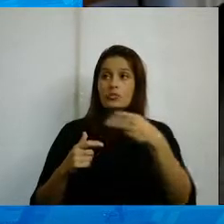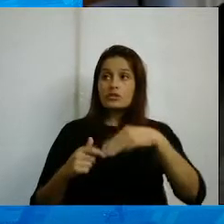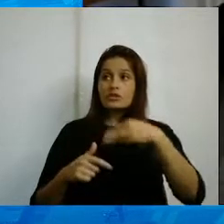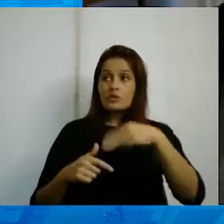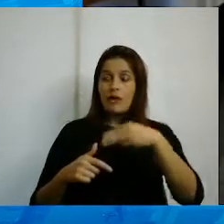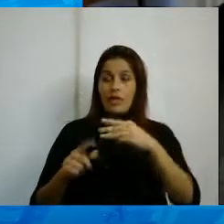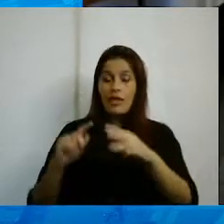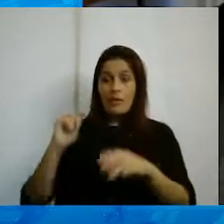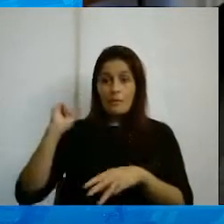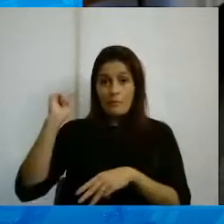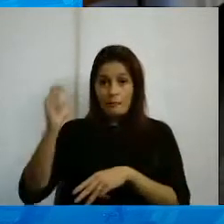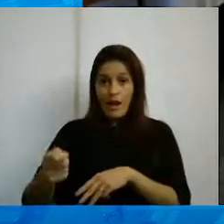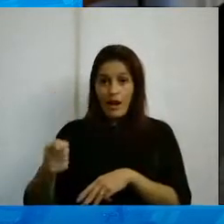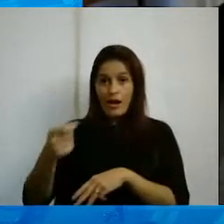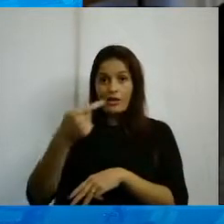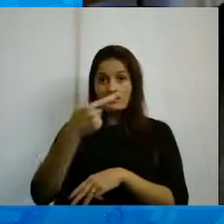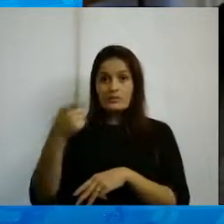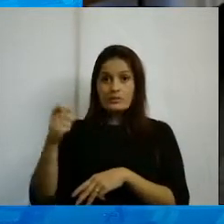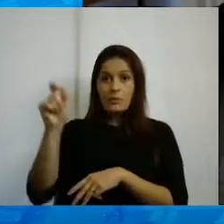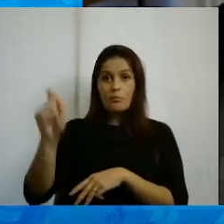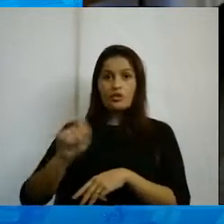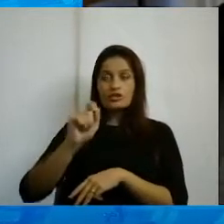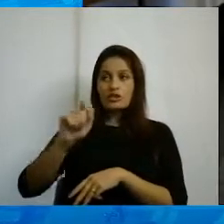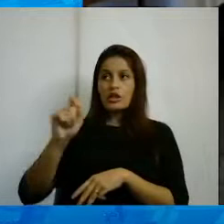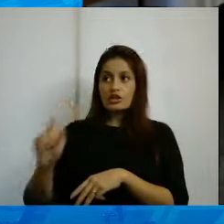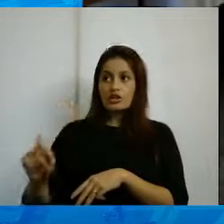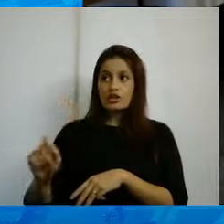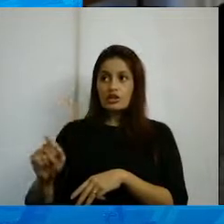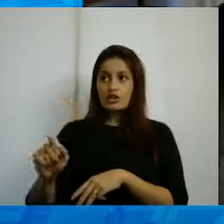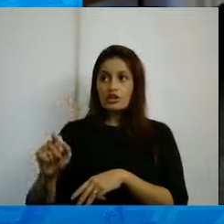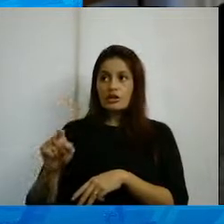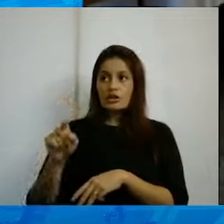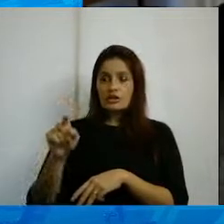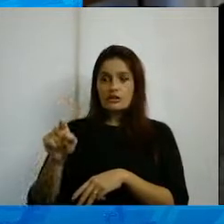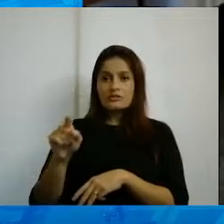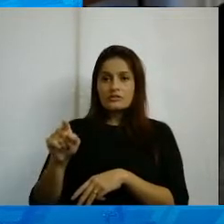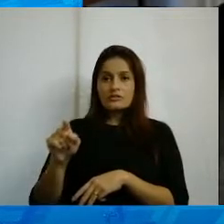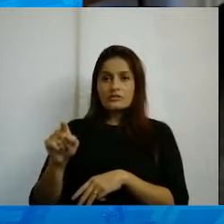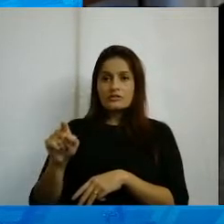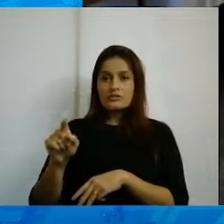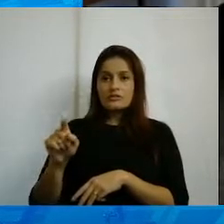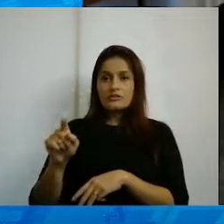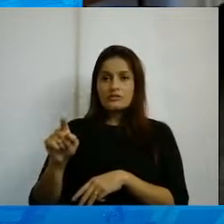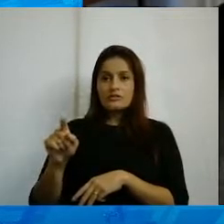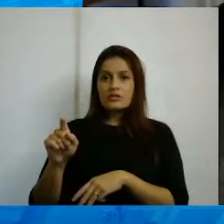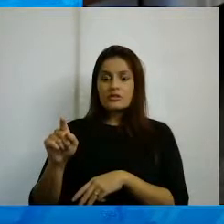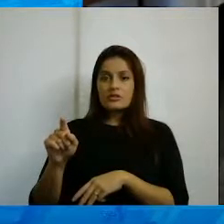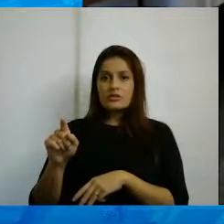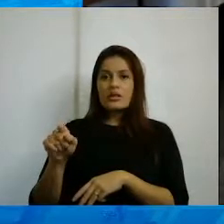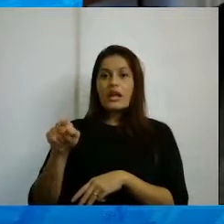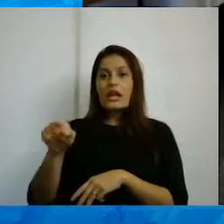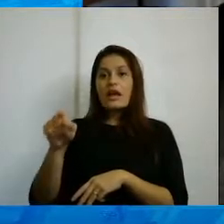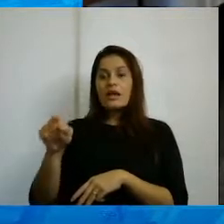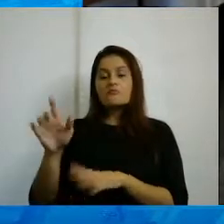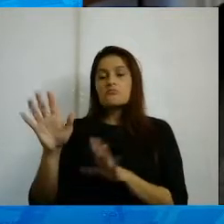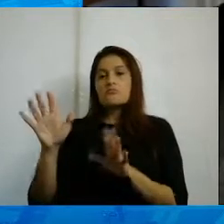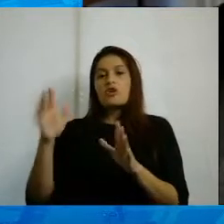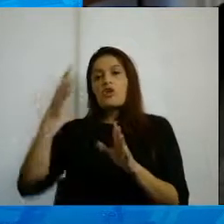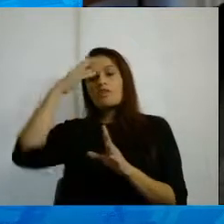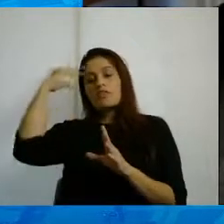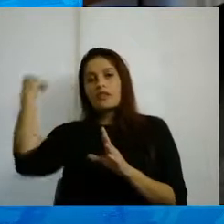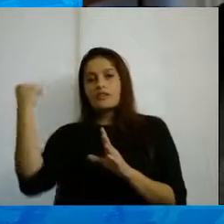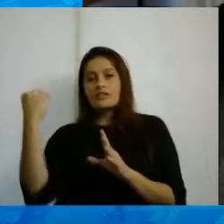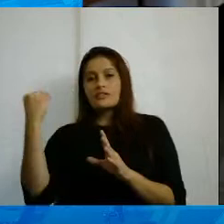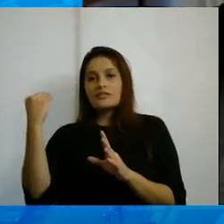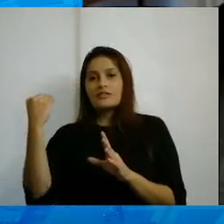le paga el 100% de la remuneración, él se desvincula de este subsidio. Claro. ¿No es cierto? Entonces, a